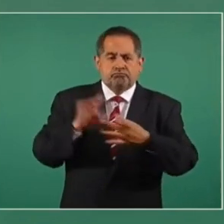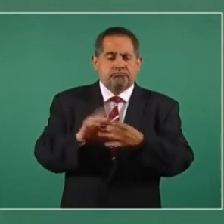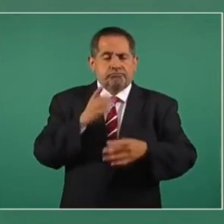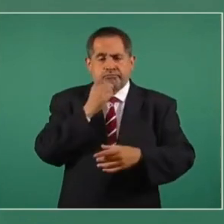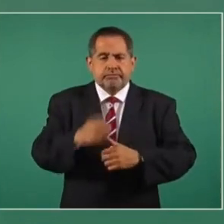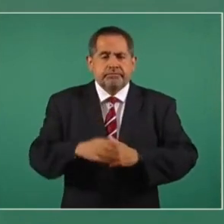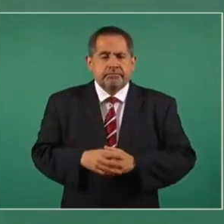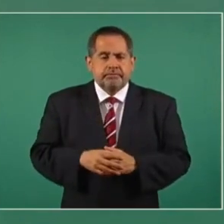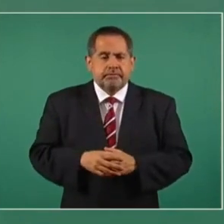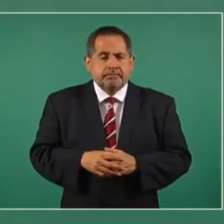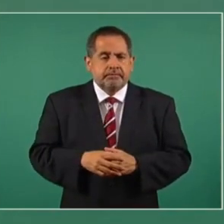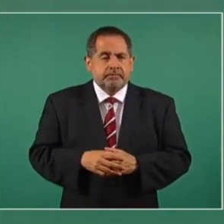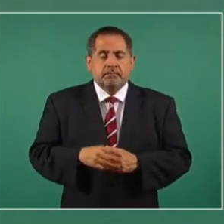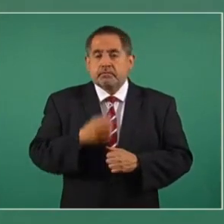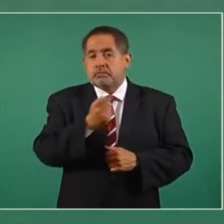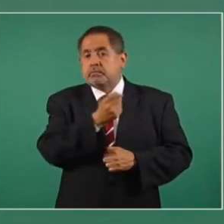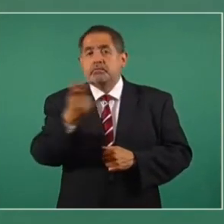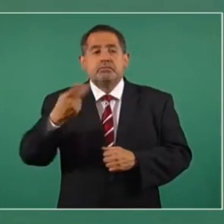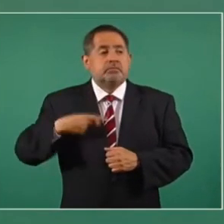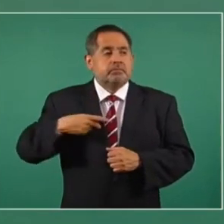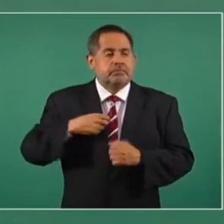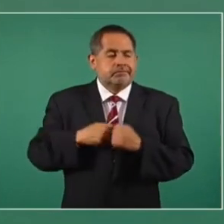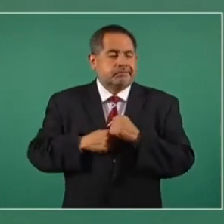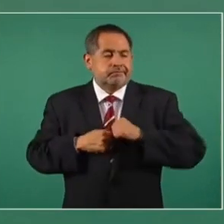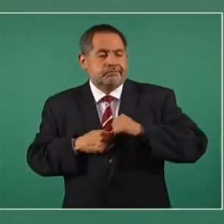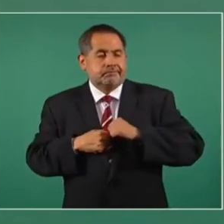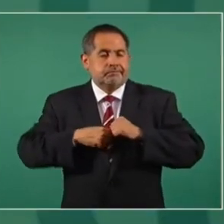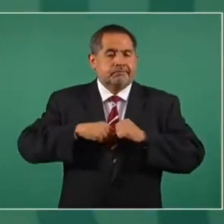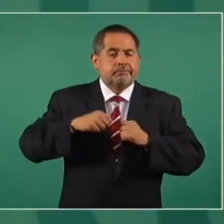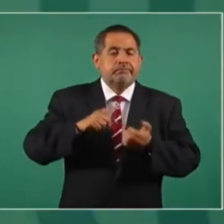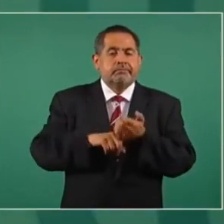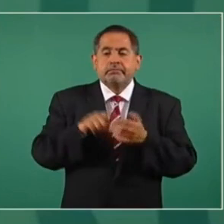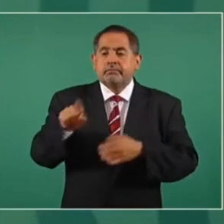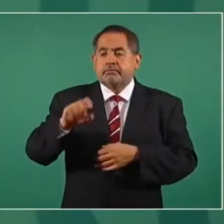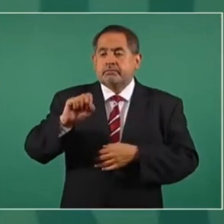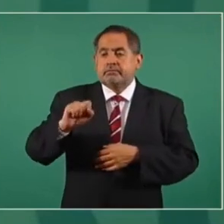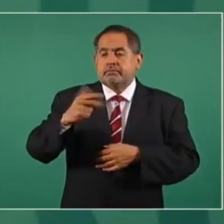cómo por influyentismo en Hacienda